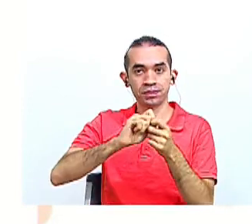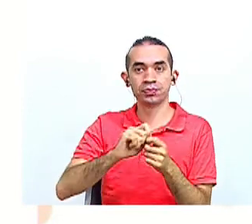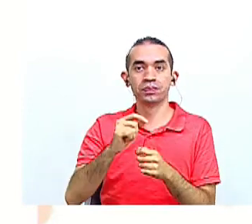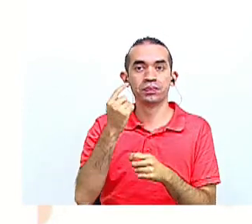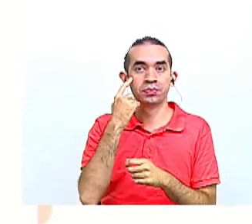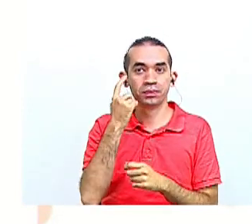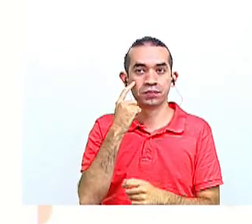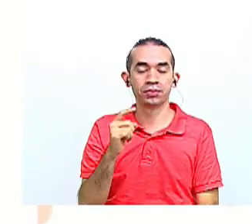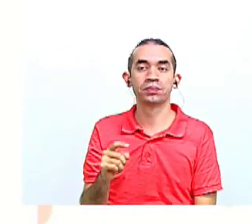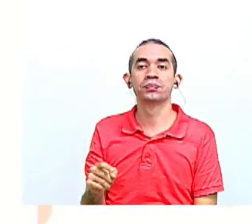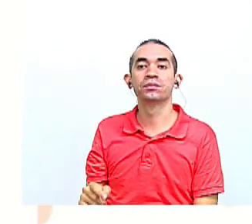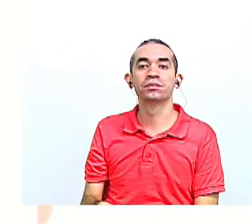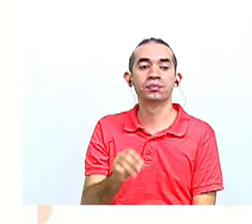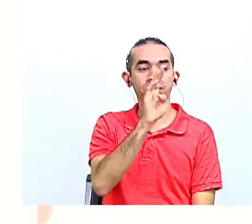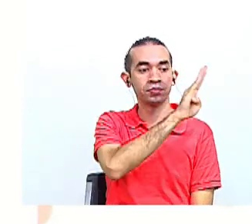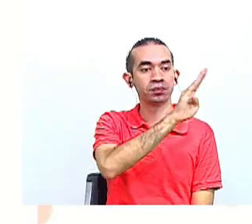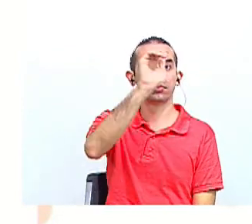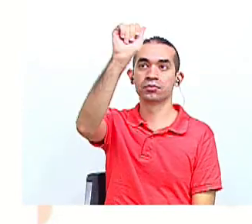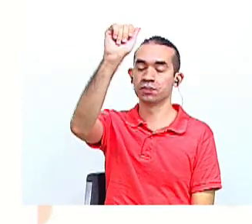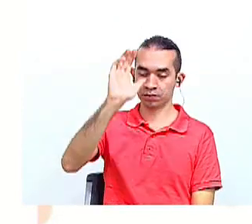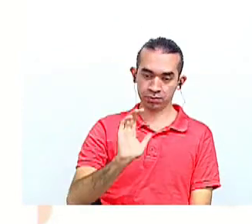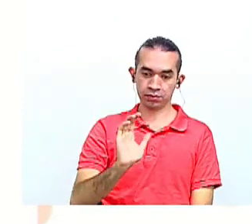ángulo BAC